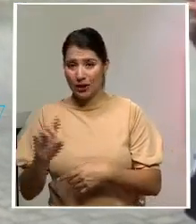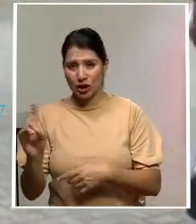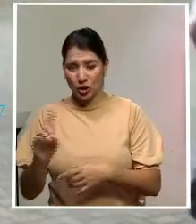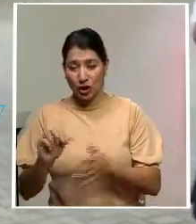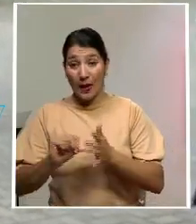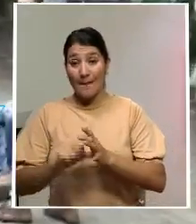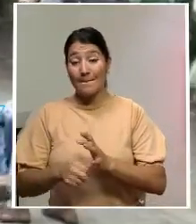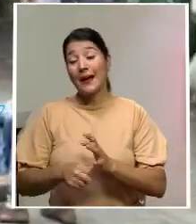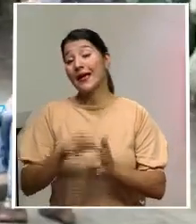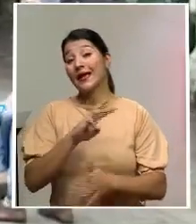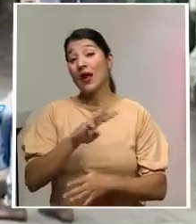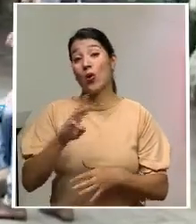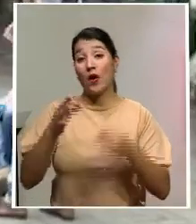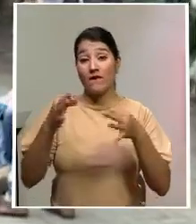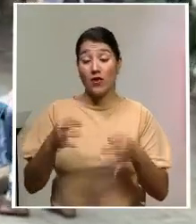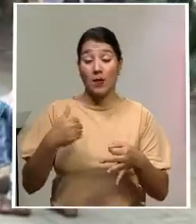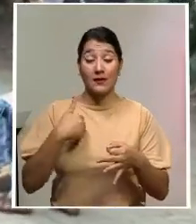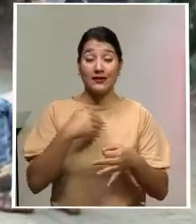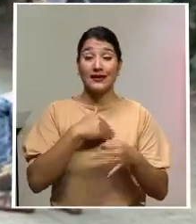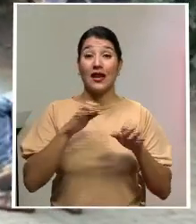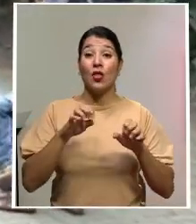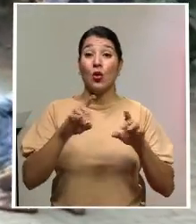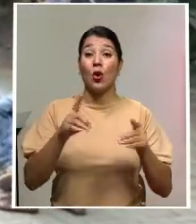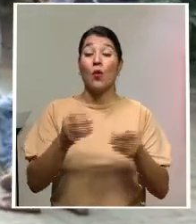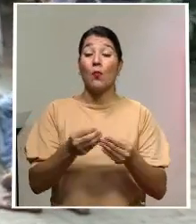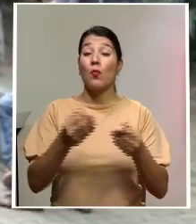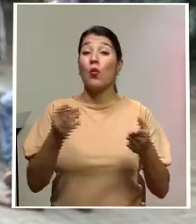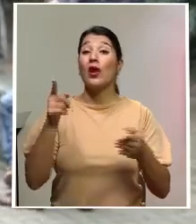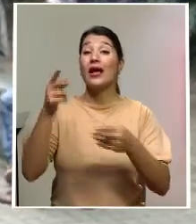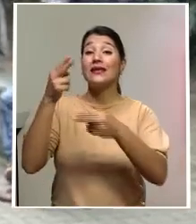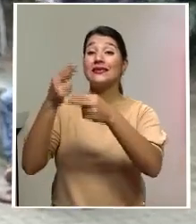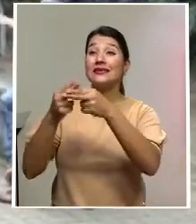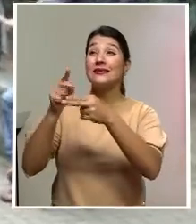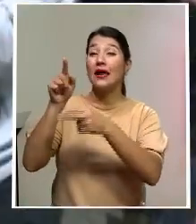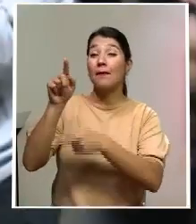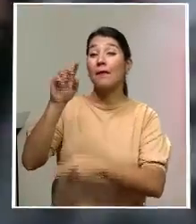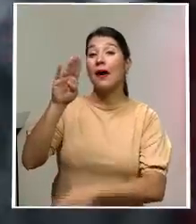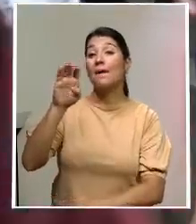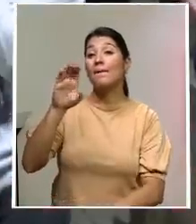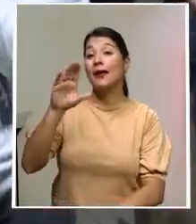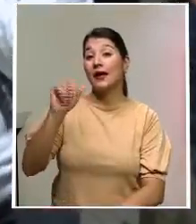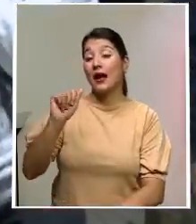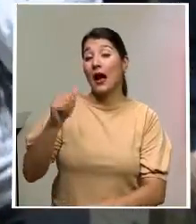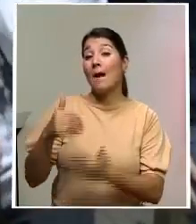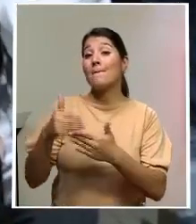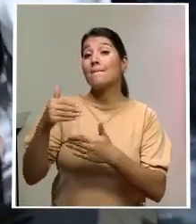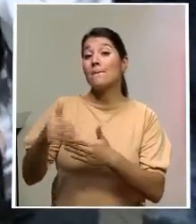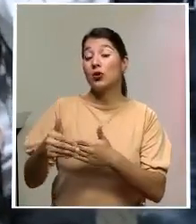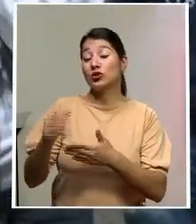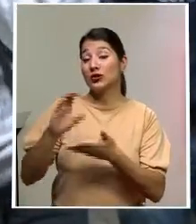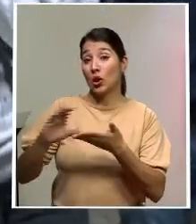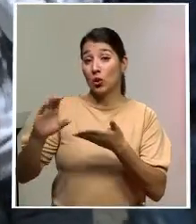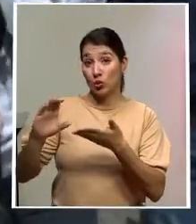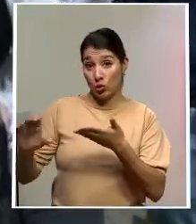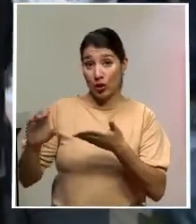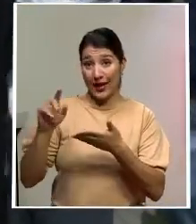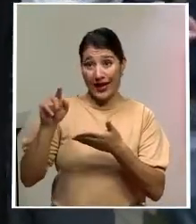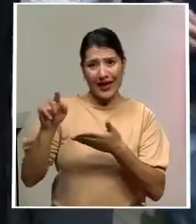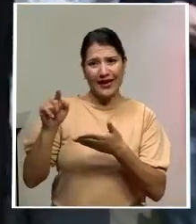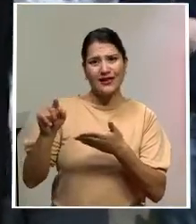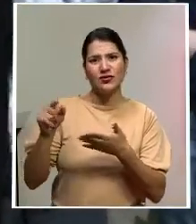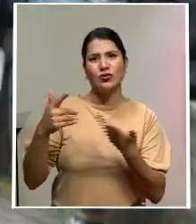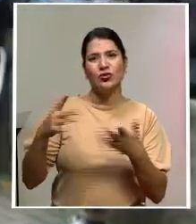del Ministerio de Educación Pública, en el botón denominado Becas Postsecundaria, que está habilitado desde este